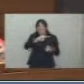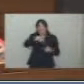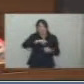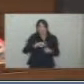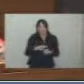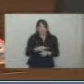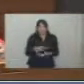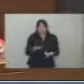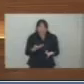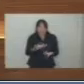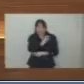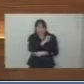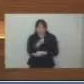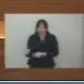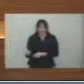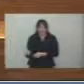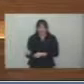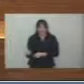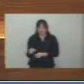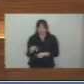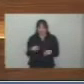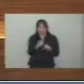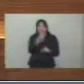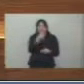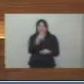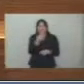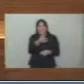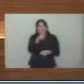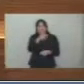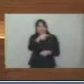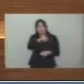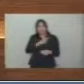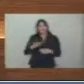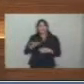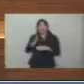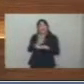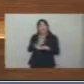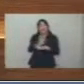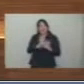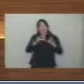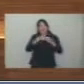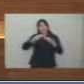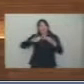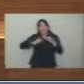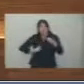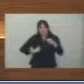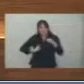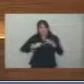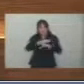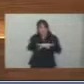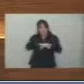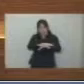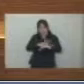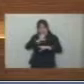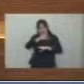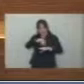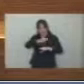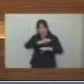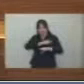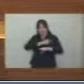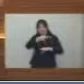contraria. Porque ustedes, que representan al partido que gobierna España, que acaban de asumir para sí mismos el mayor nivel de